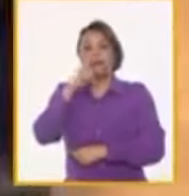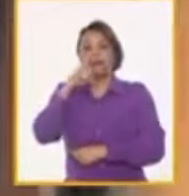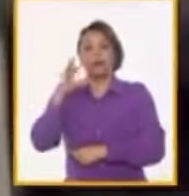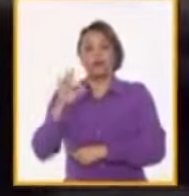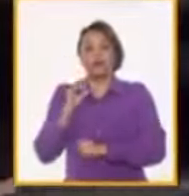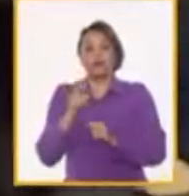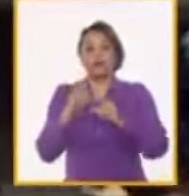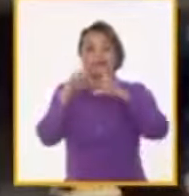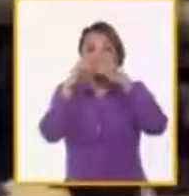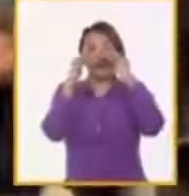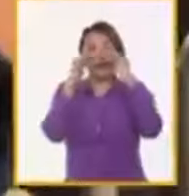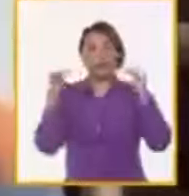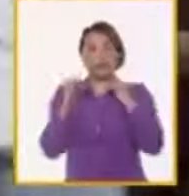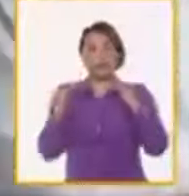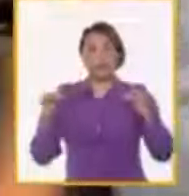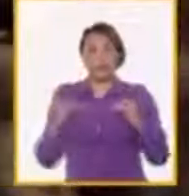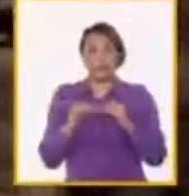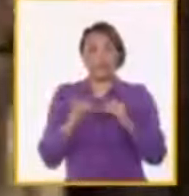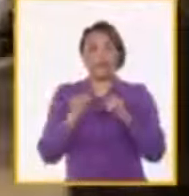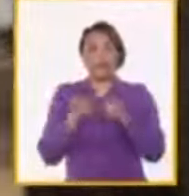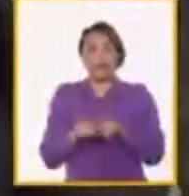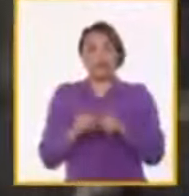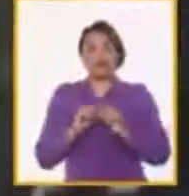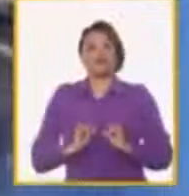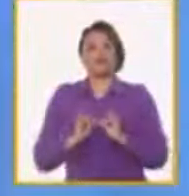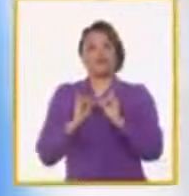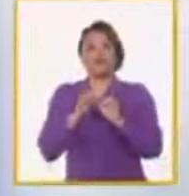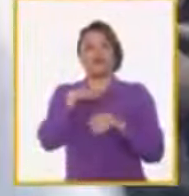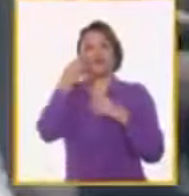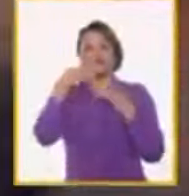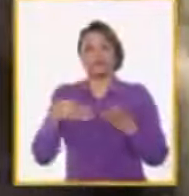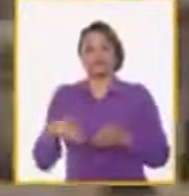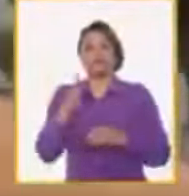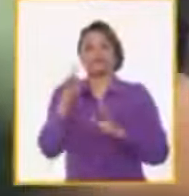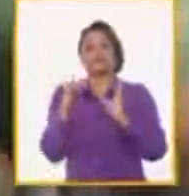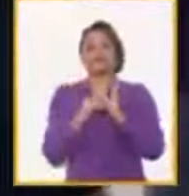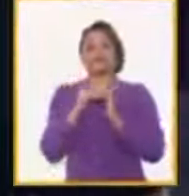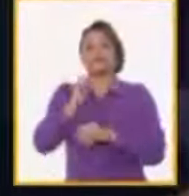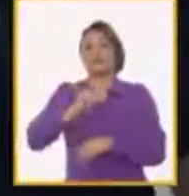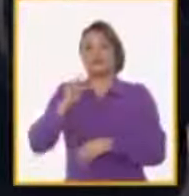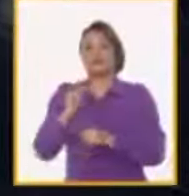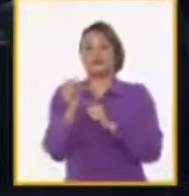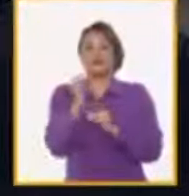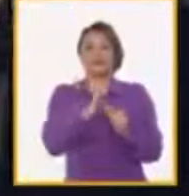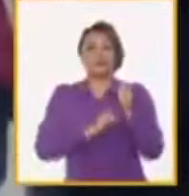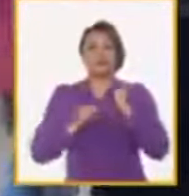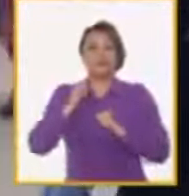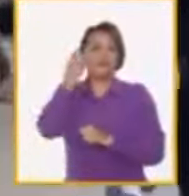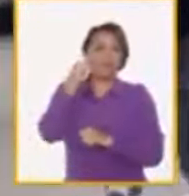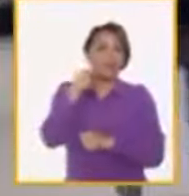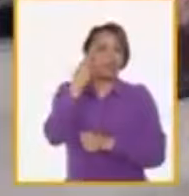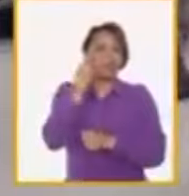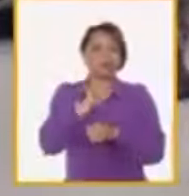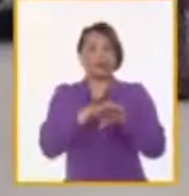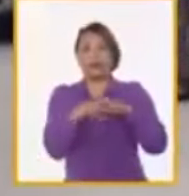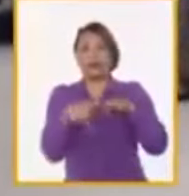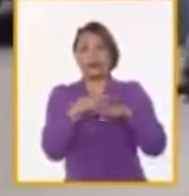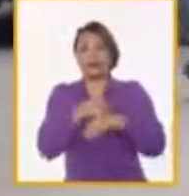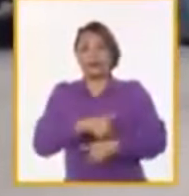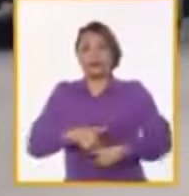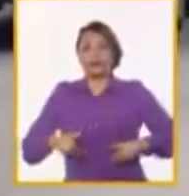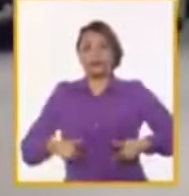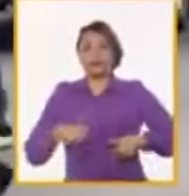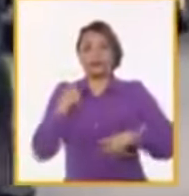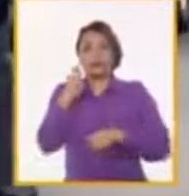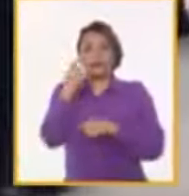que atribuyó la acción a Israel, reportó muertos y miles de personas heridas en el rostro, en la mano, en el vientre e incluso en